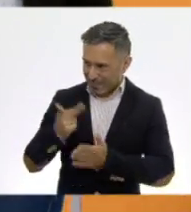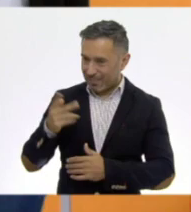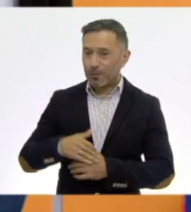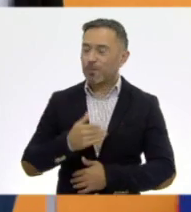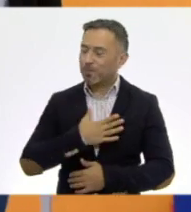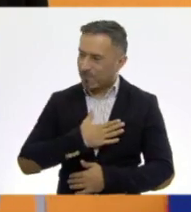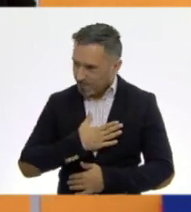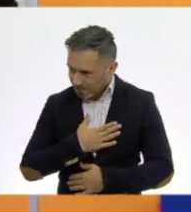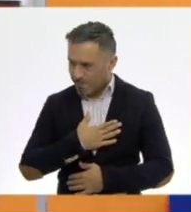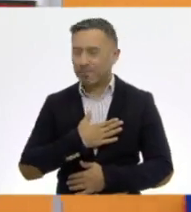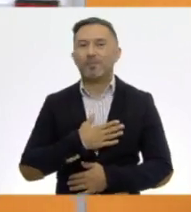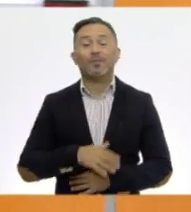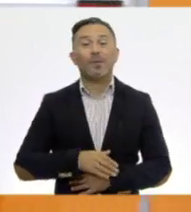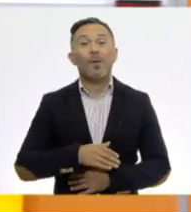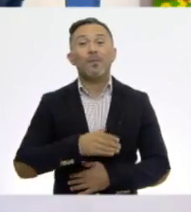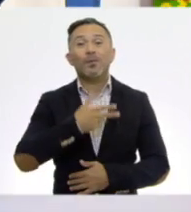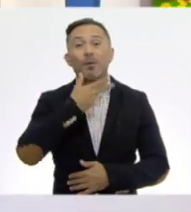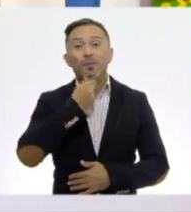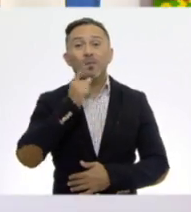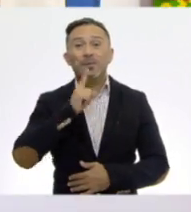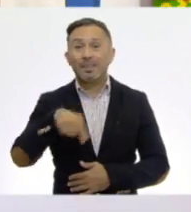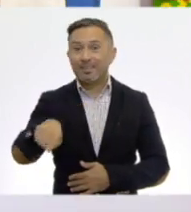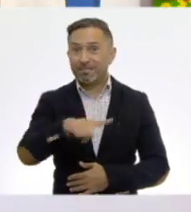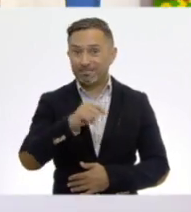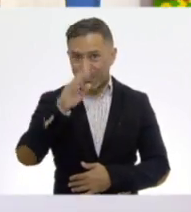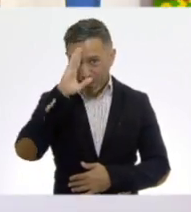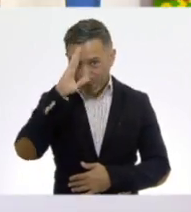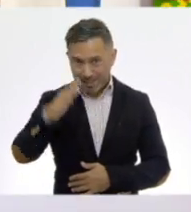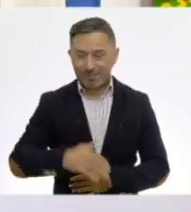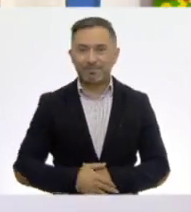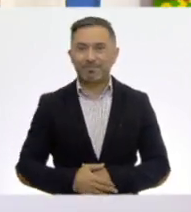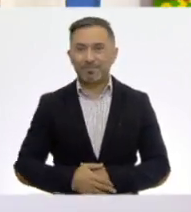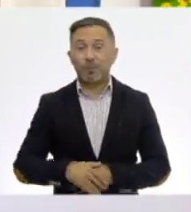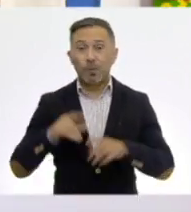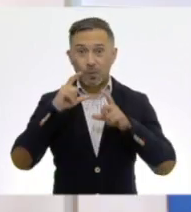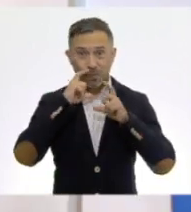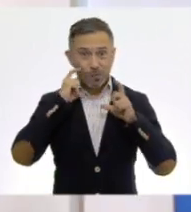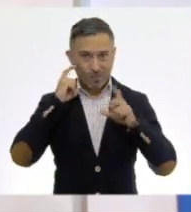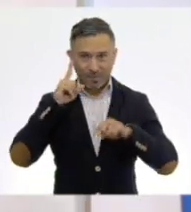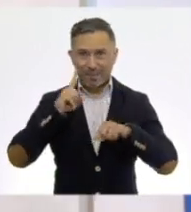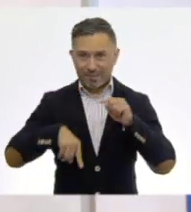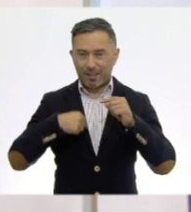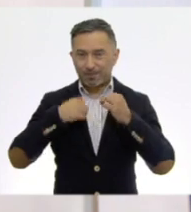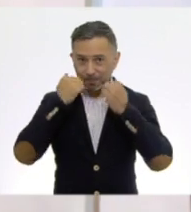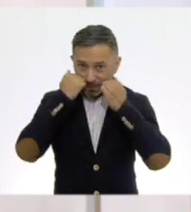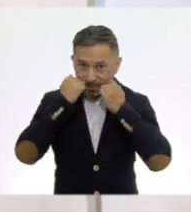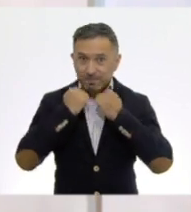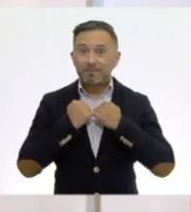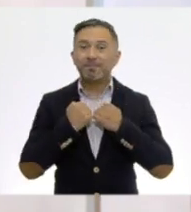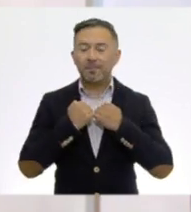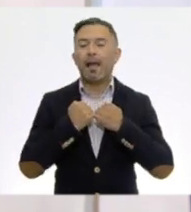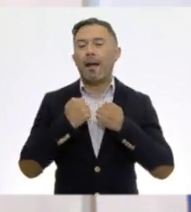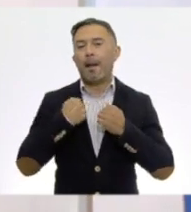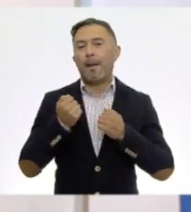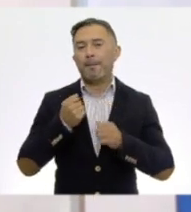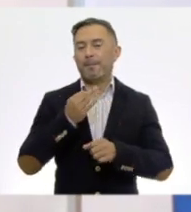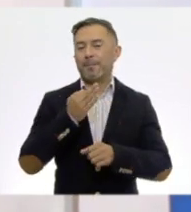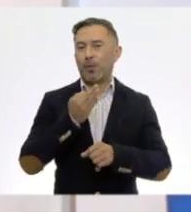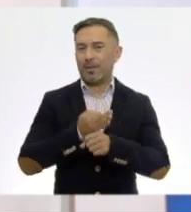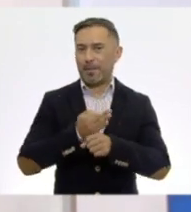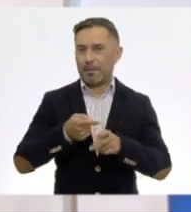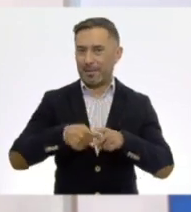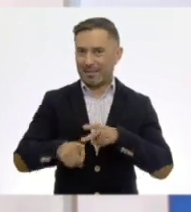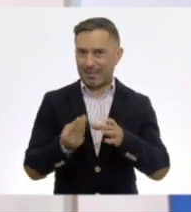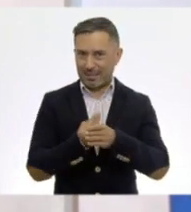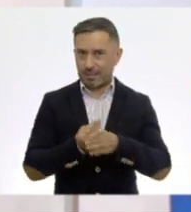Hola, niñas y niños. Me voy a quitar el cubrebocas para muy bien poder comenzar. Así es. A